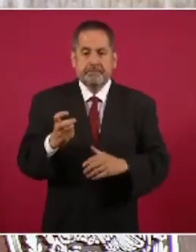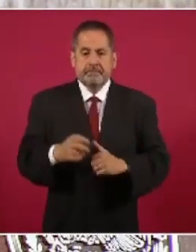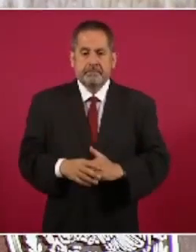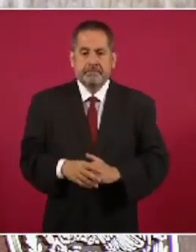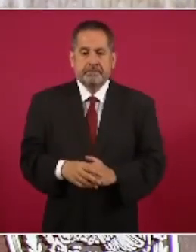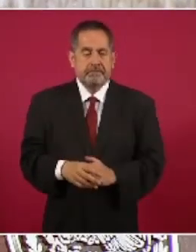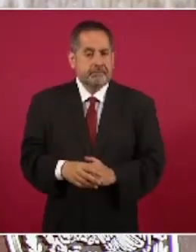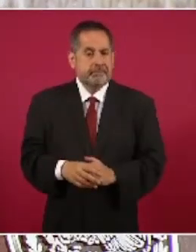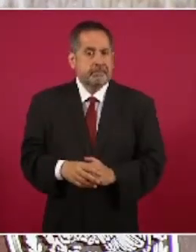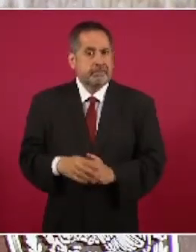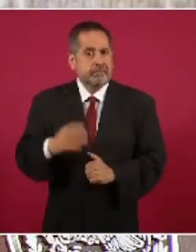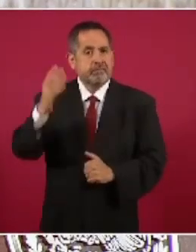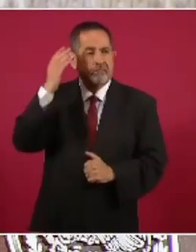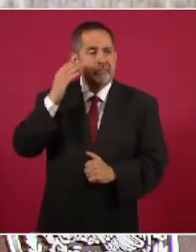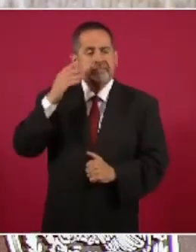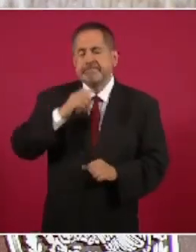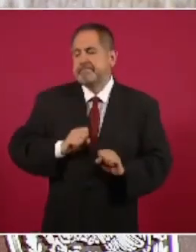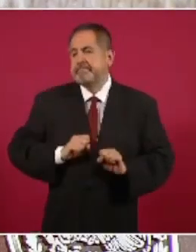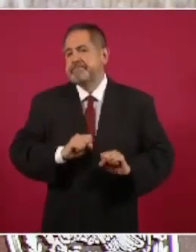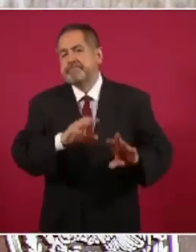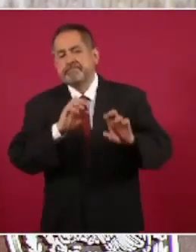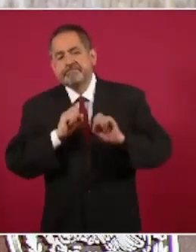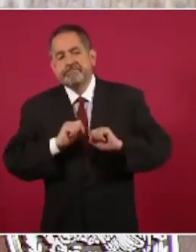lo que se permitió.